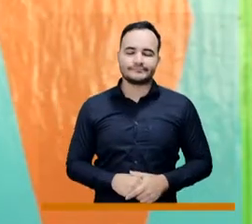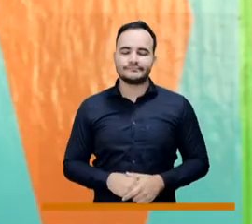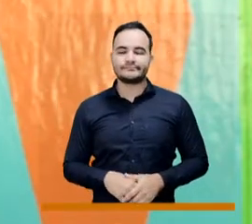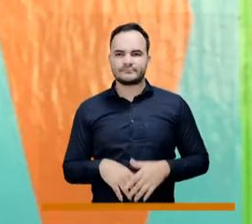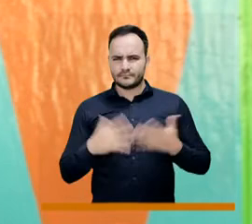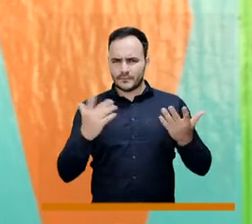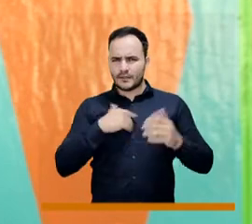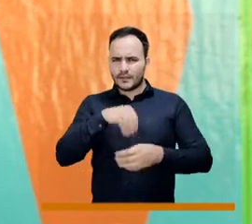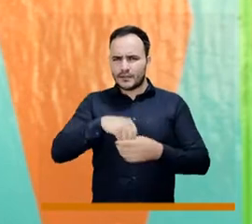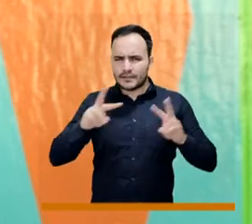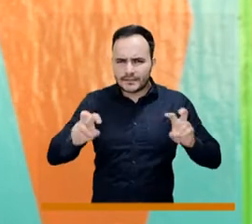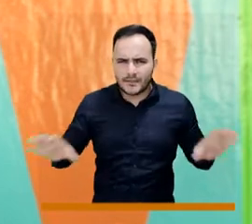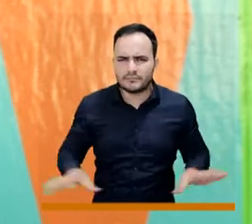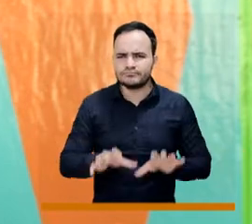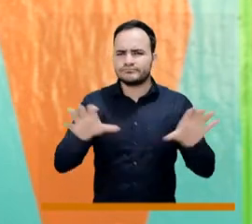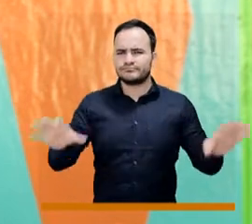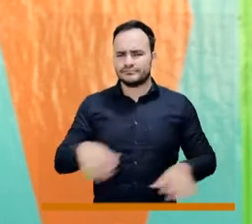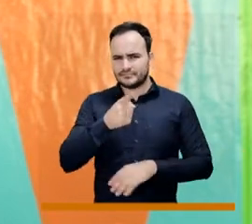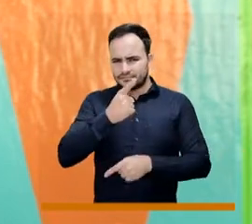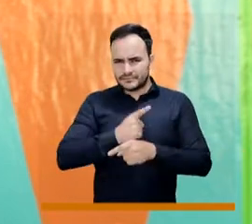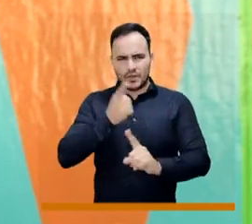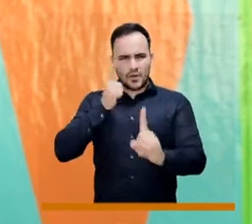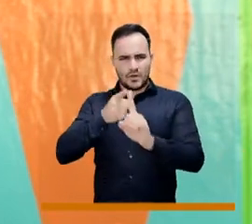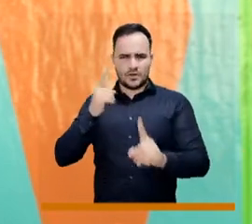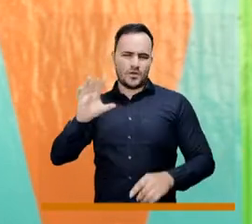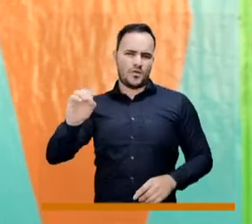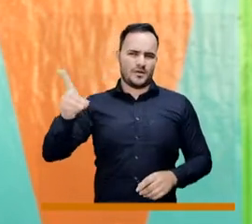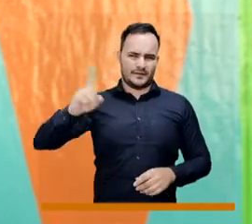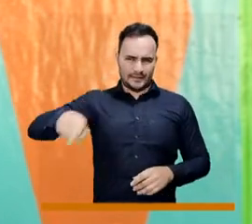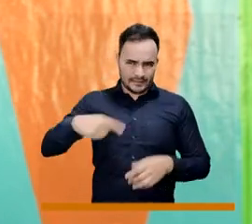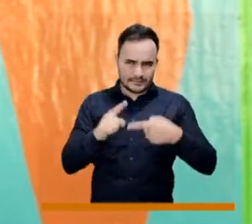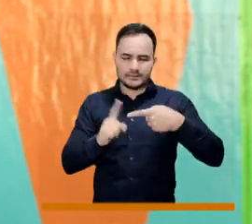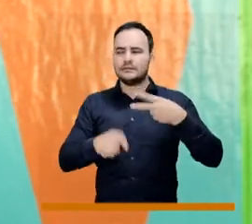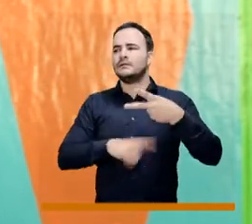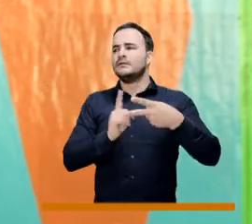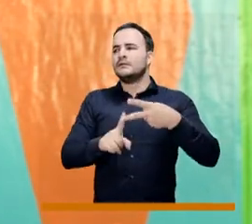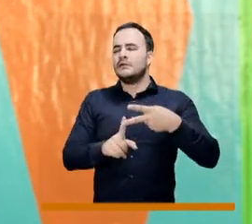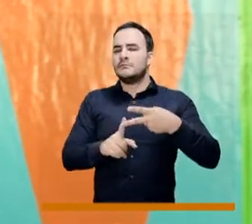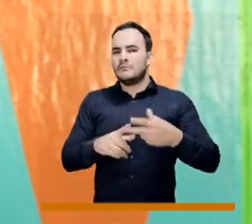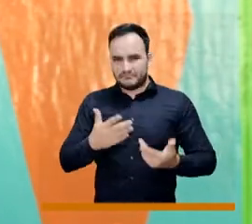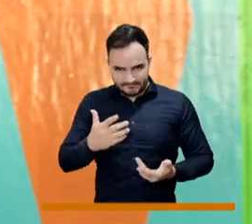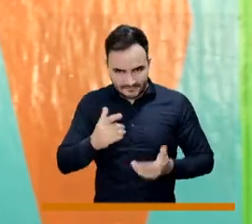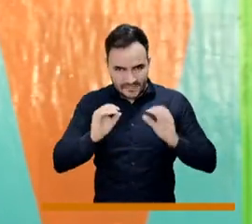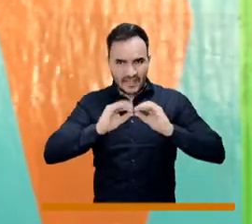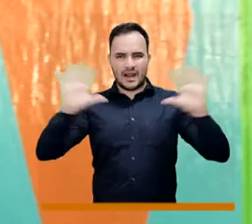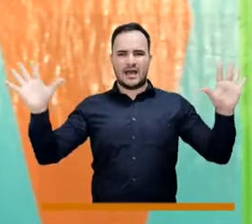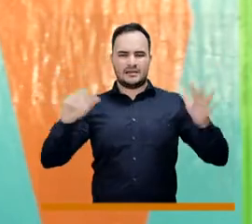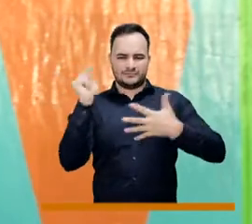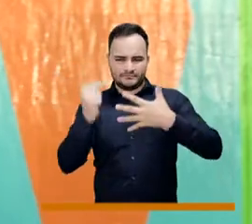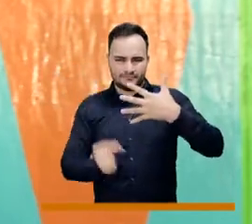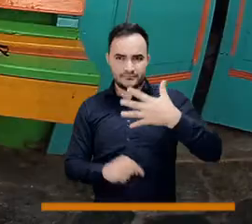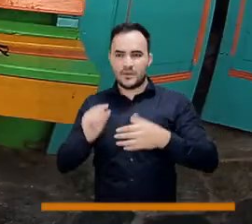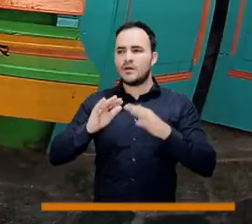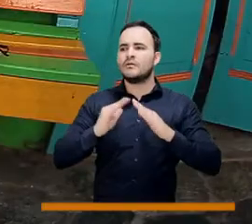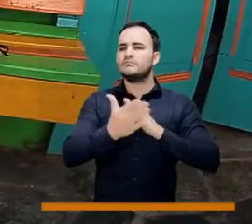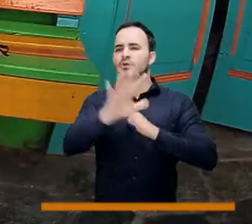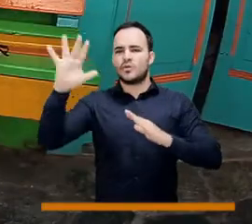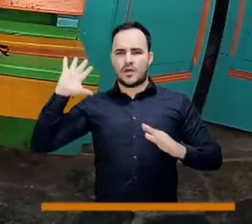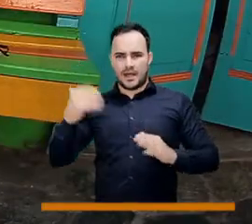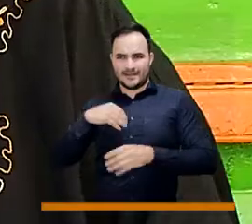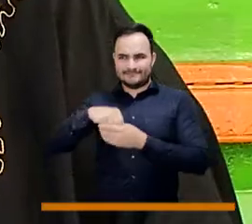de participación en las tierras, el incremento en la demanda de usos, ¿está llevando a un colapso en la vida rural